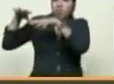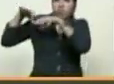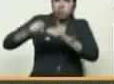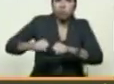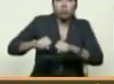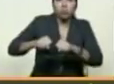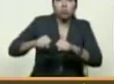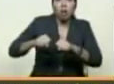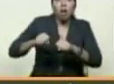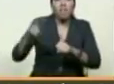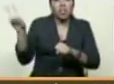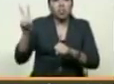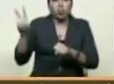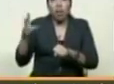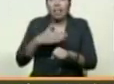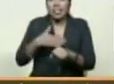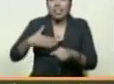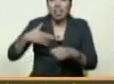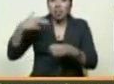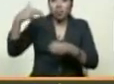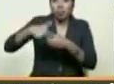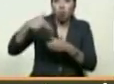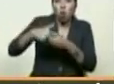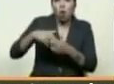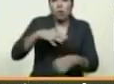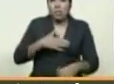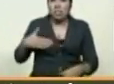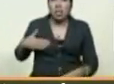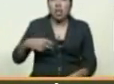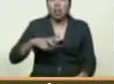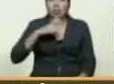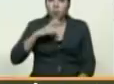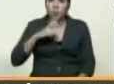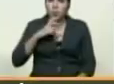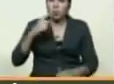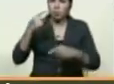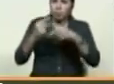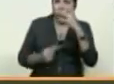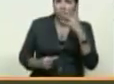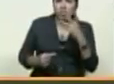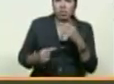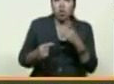nuestra riqueza, y regresarnos a la esclavitud,